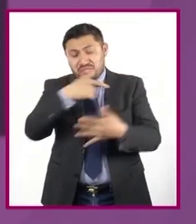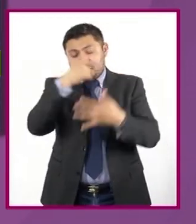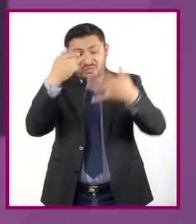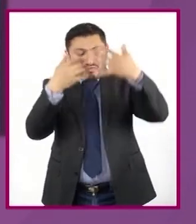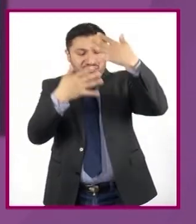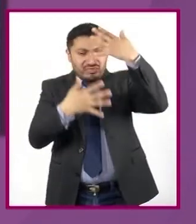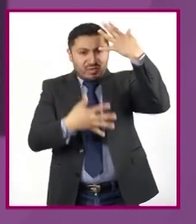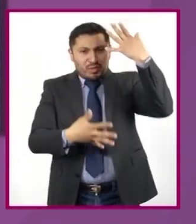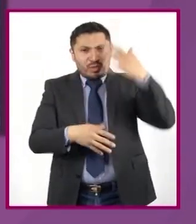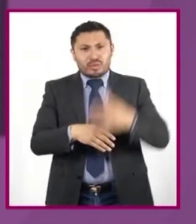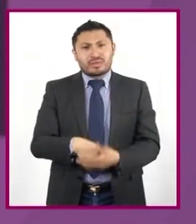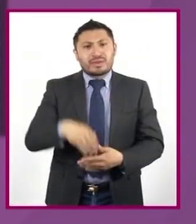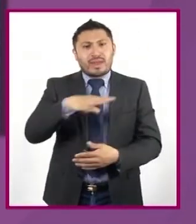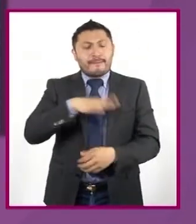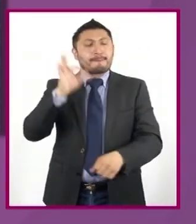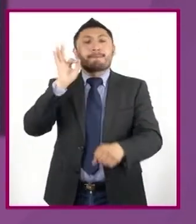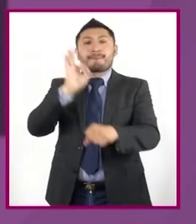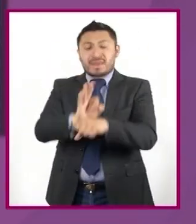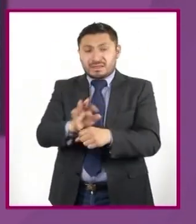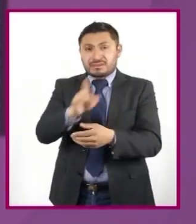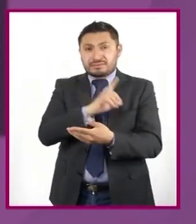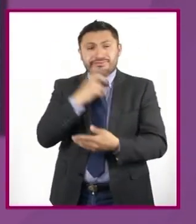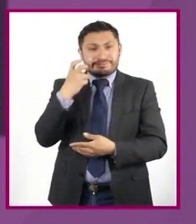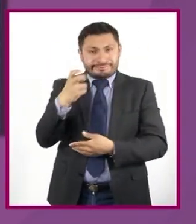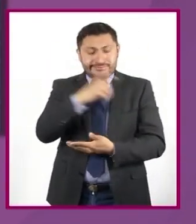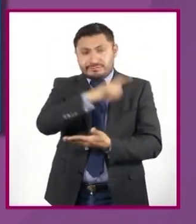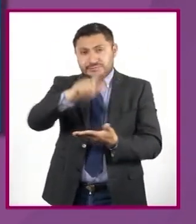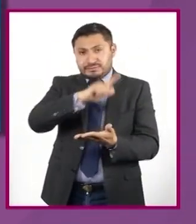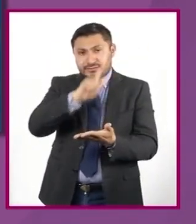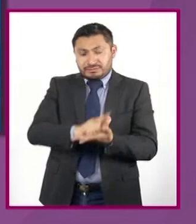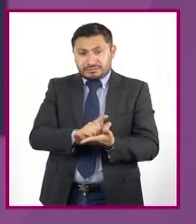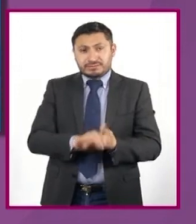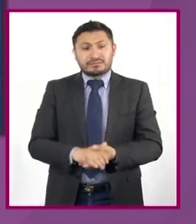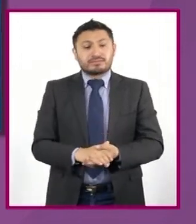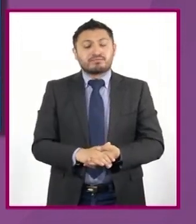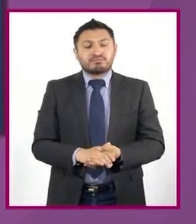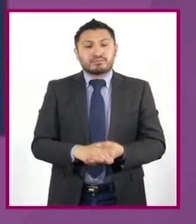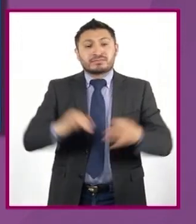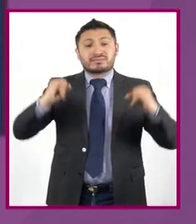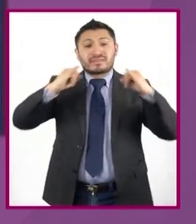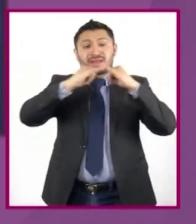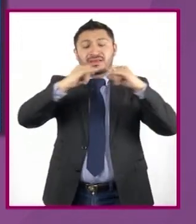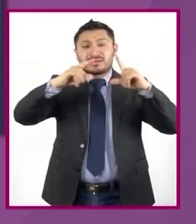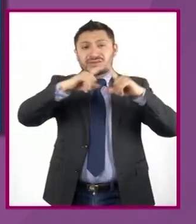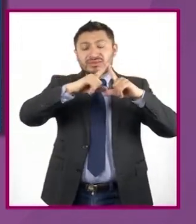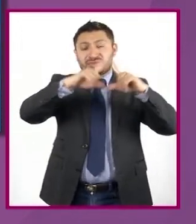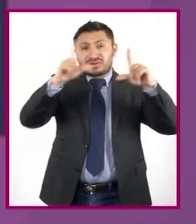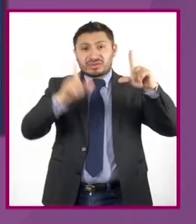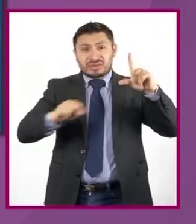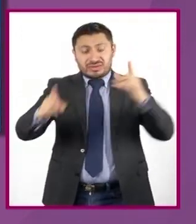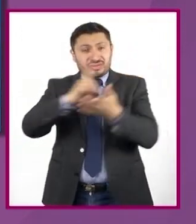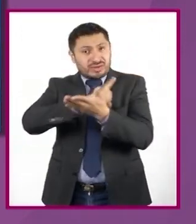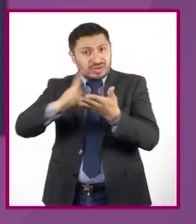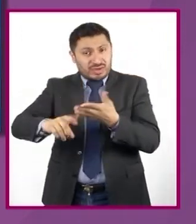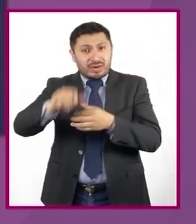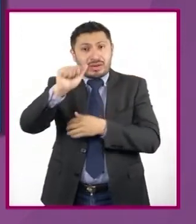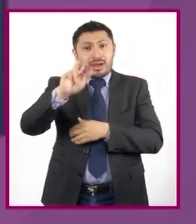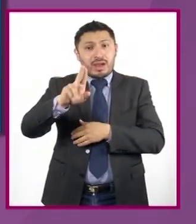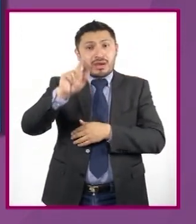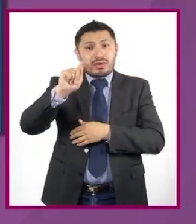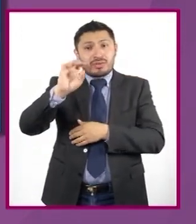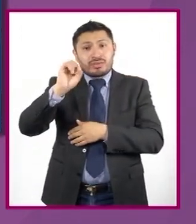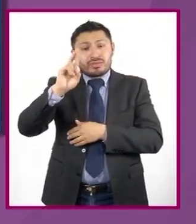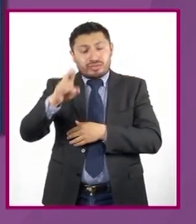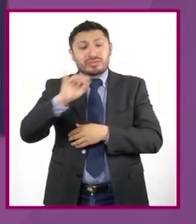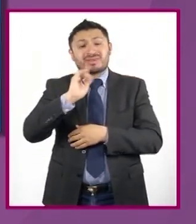entre otras, están protegidas por esta ley. El Instituto Nacional del Derecho de Autor, INDAUTOR, es